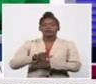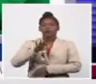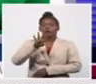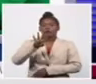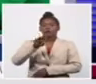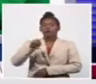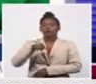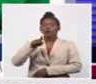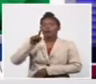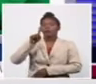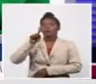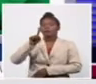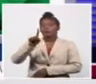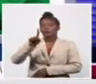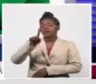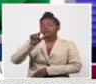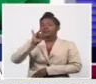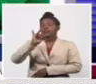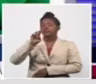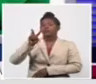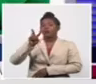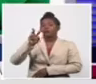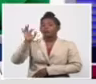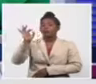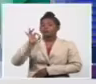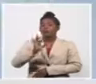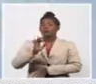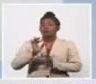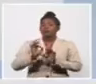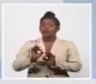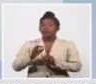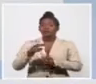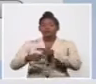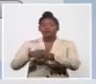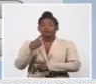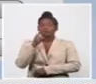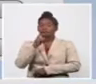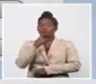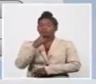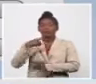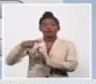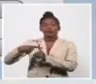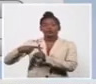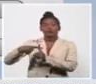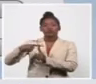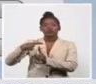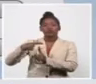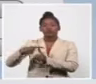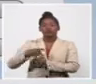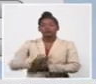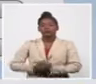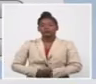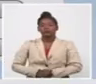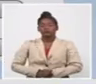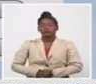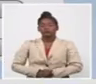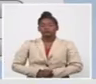4,72% de todas las muestras procesadas resultaron positivos a la